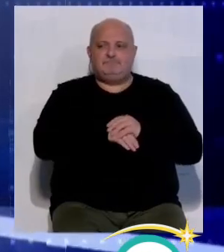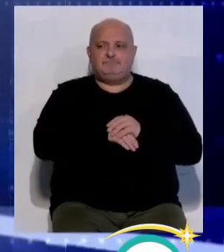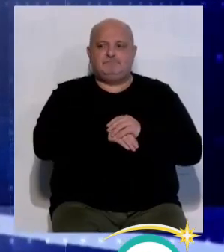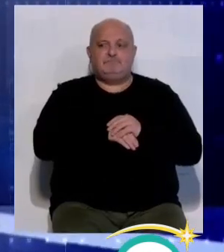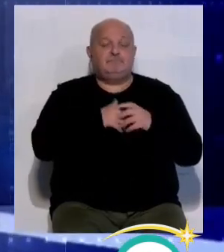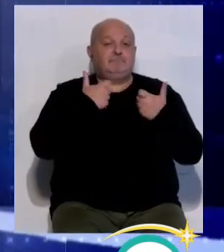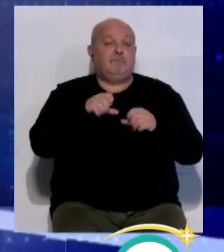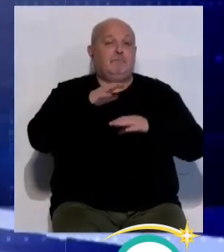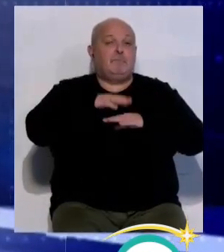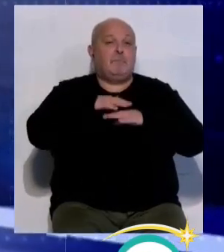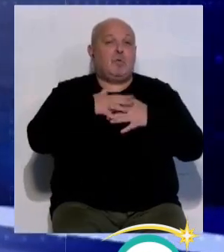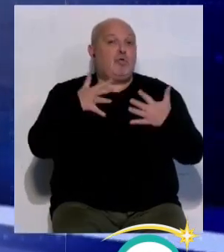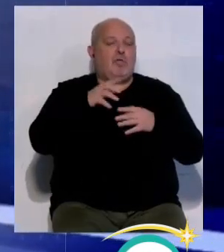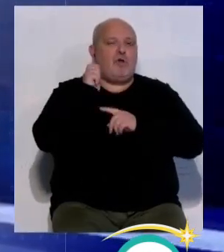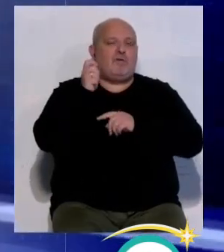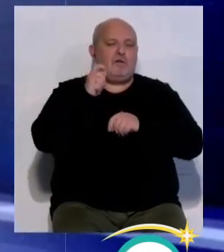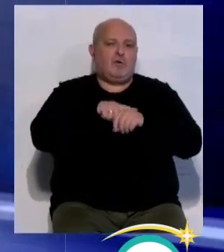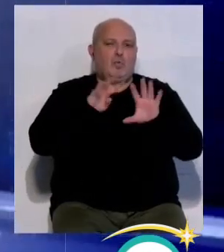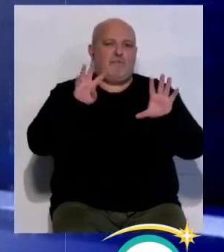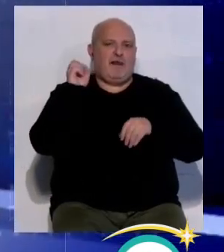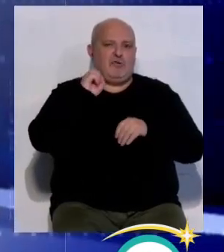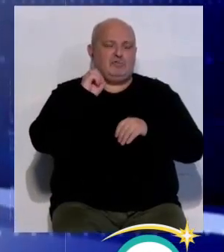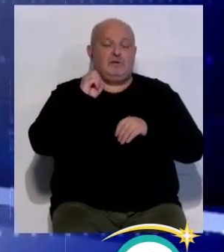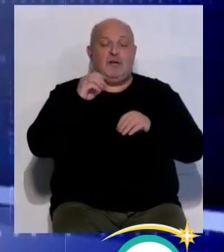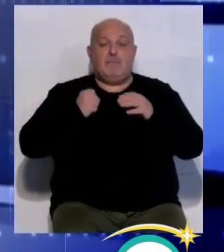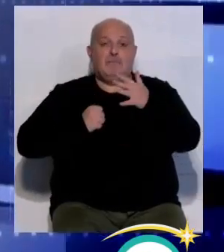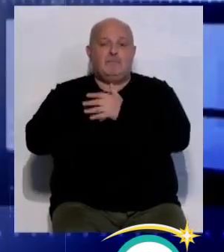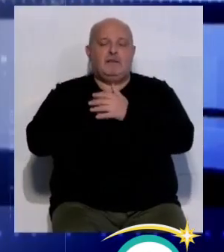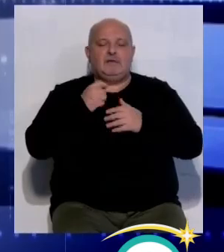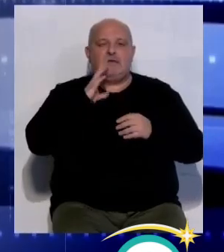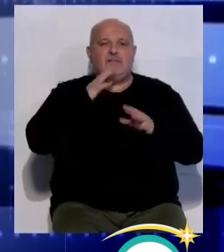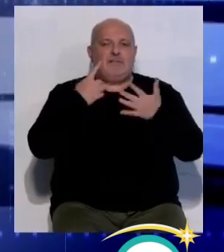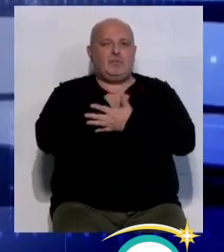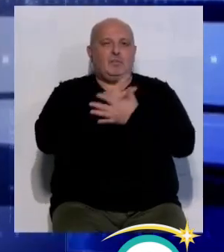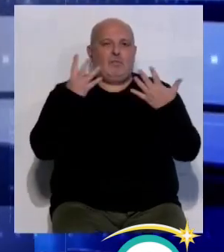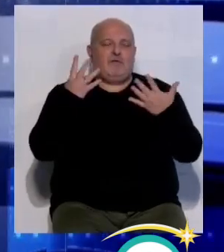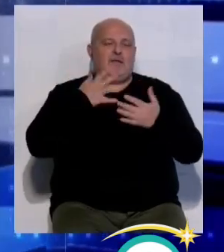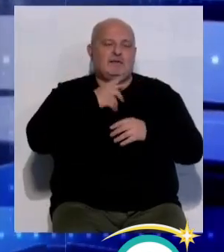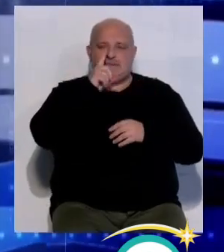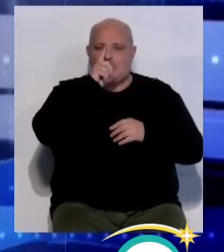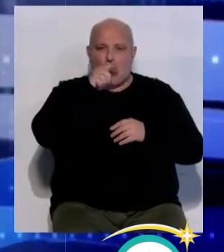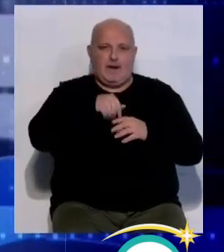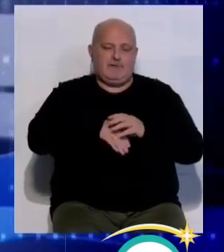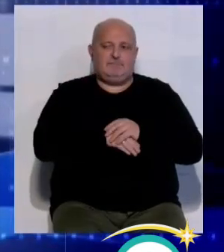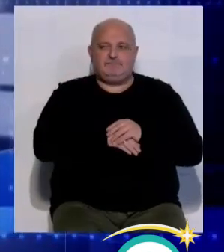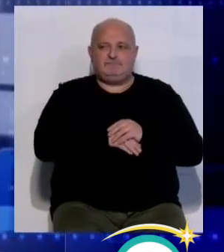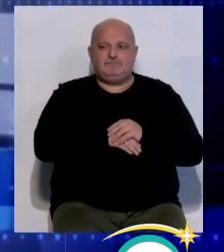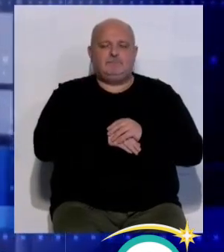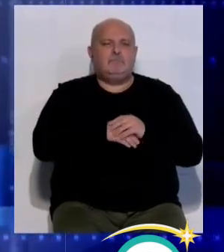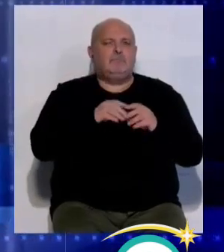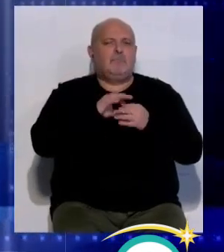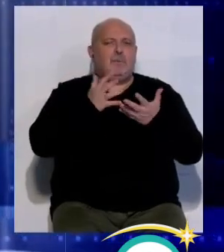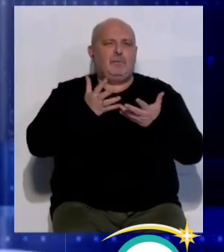La temperatura mínima la marcará Olvera con 9 grados y la máxima será de 19 en Sanlúcar de Barrameda.